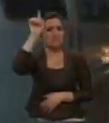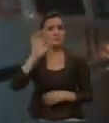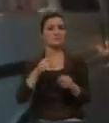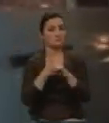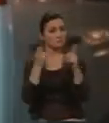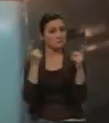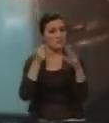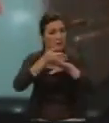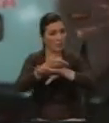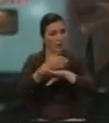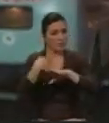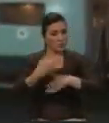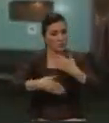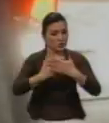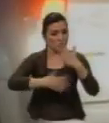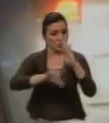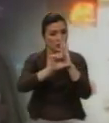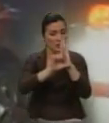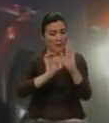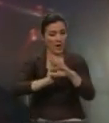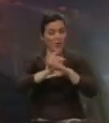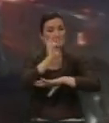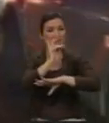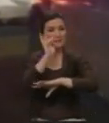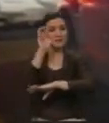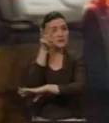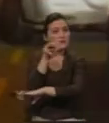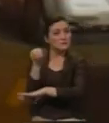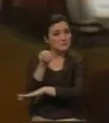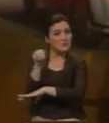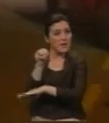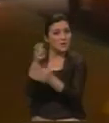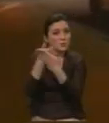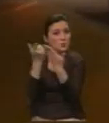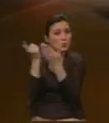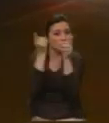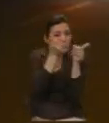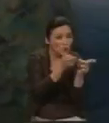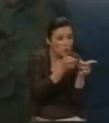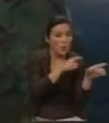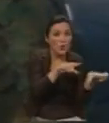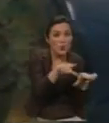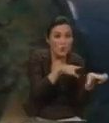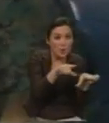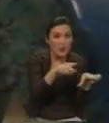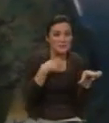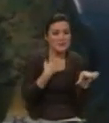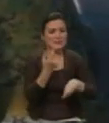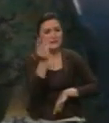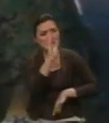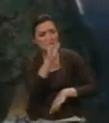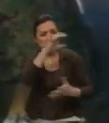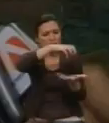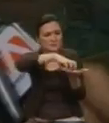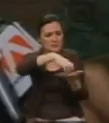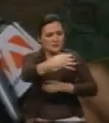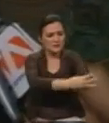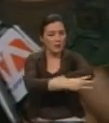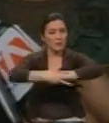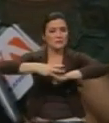de los procedimientos legales llegaron durante la madrugada de este miércoles a este sitio para recibir el adiós en la provincia de